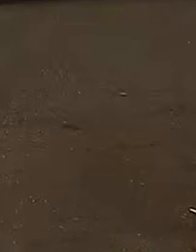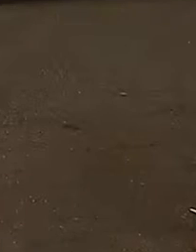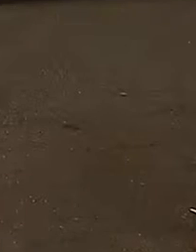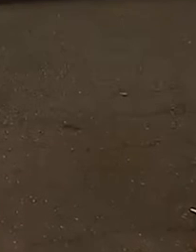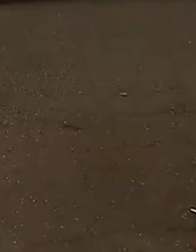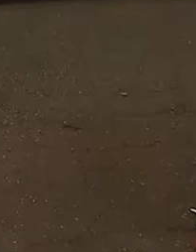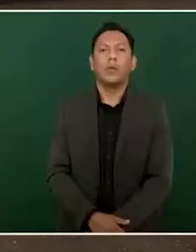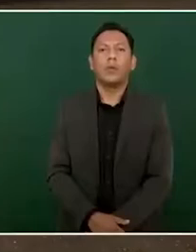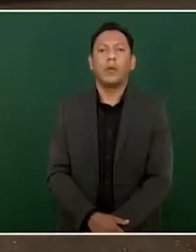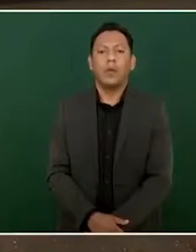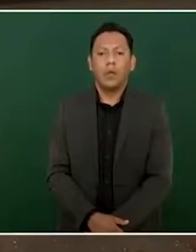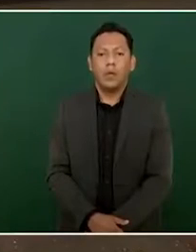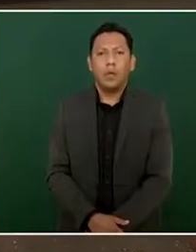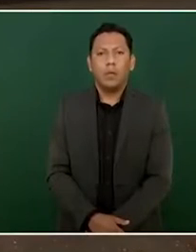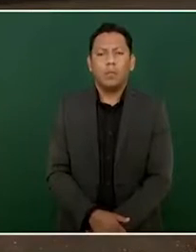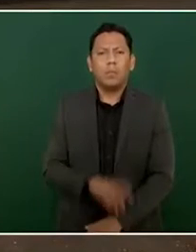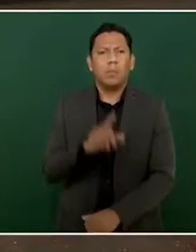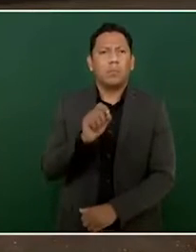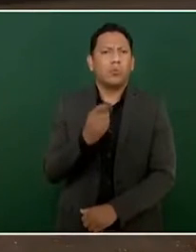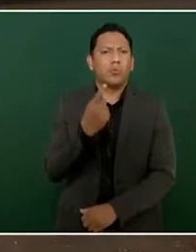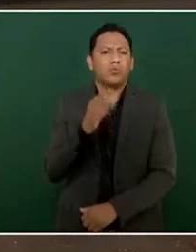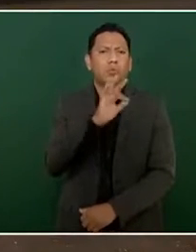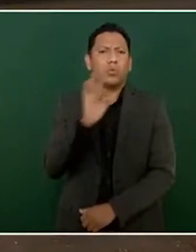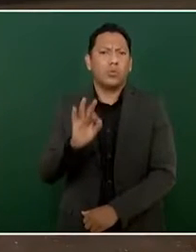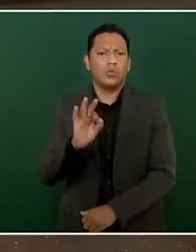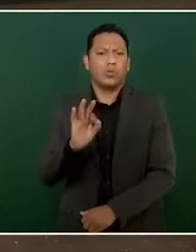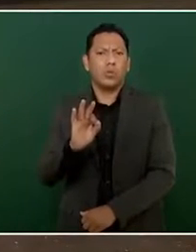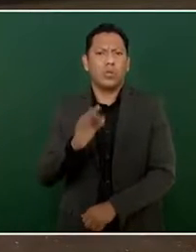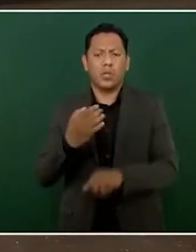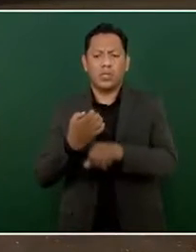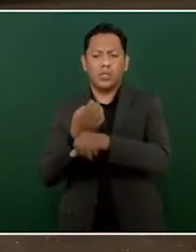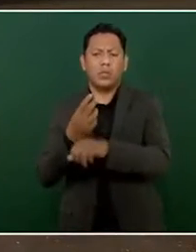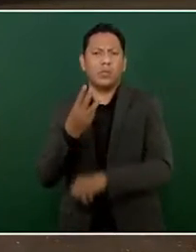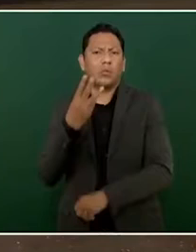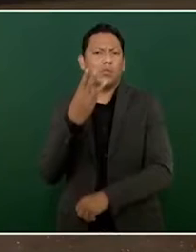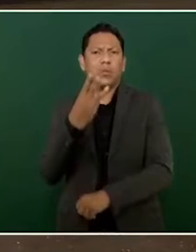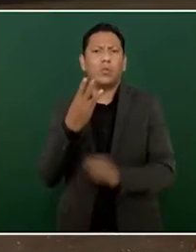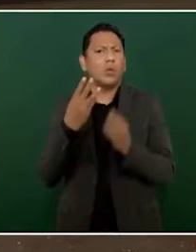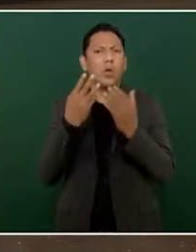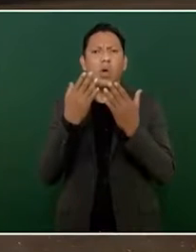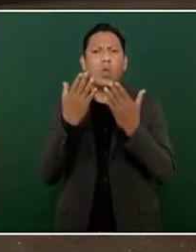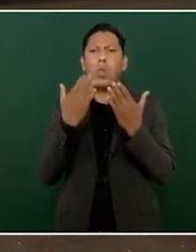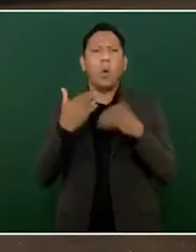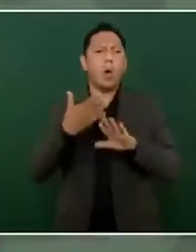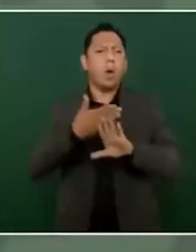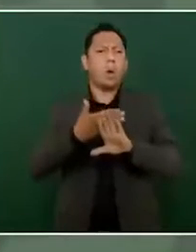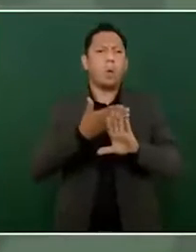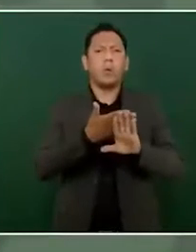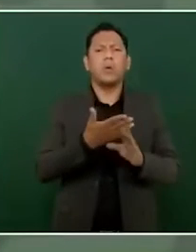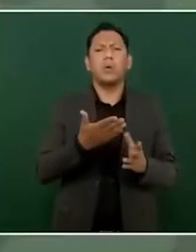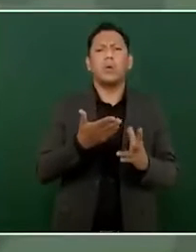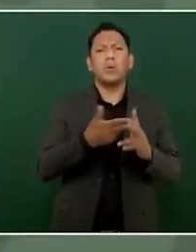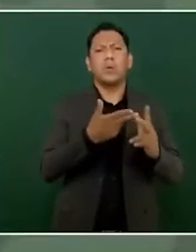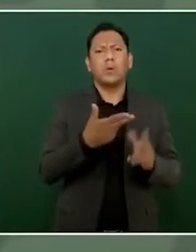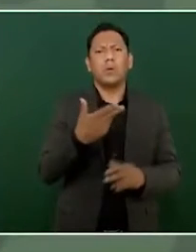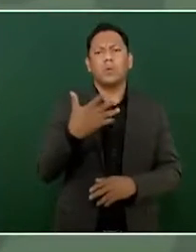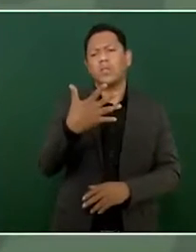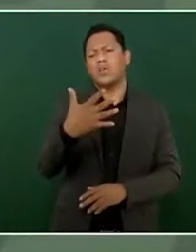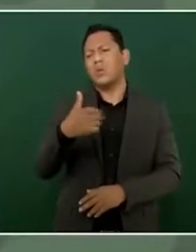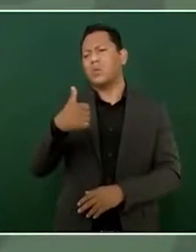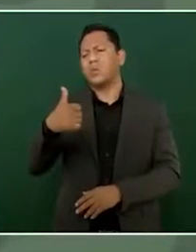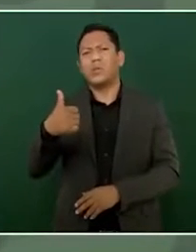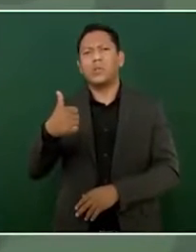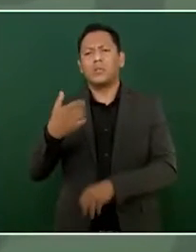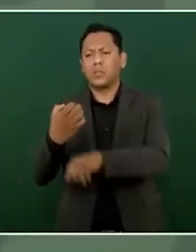Y tres estados sin homicidio. Entonces, en cinco o seis estados se concentra el